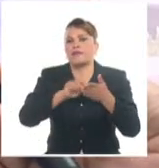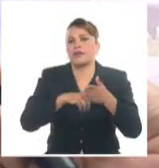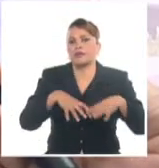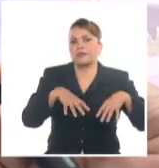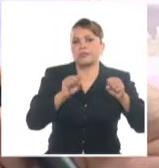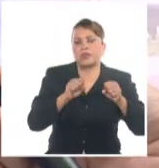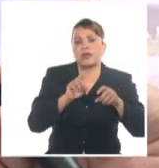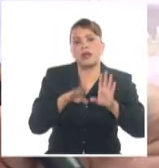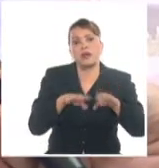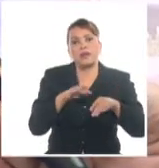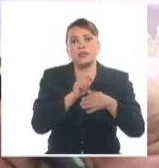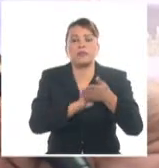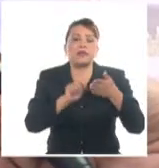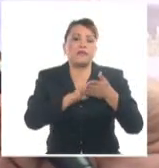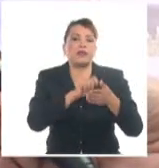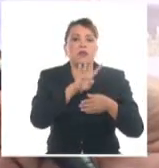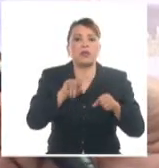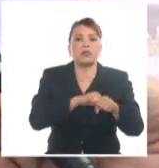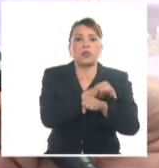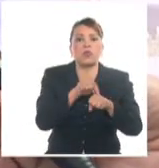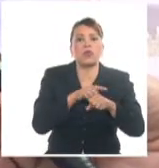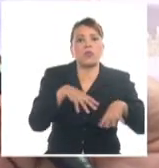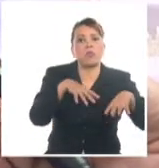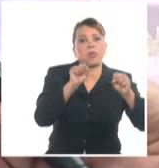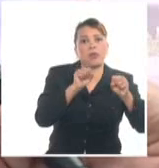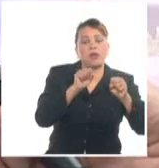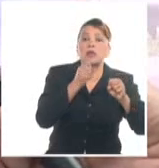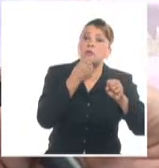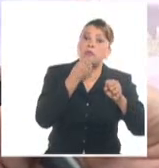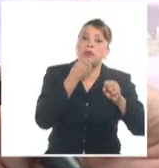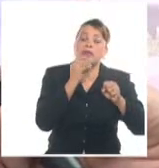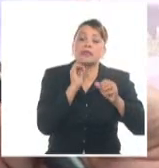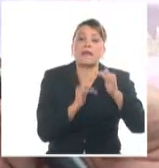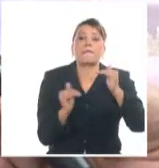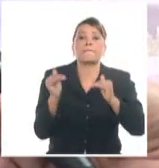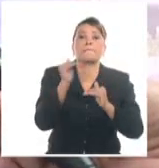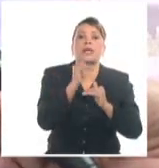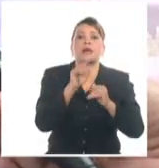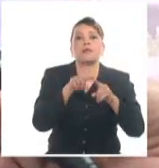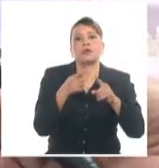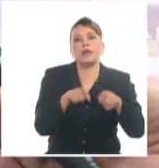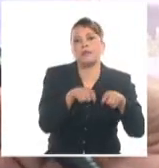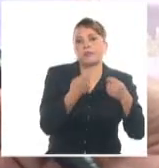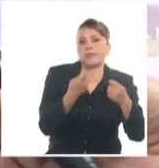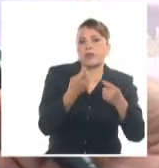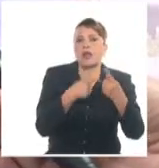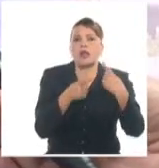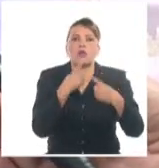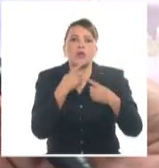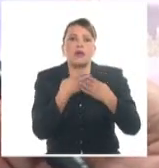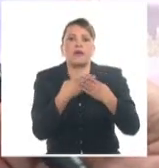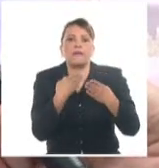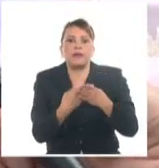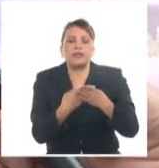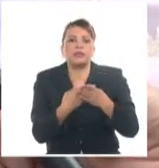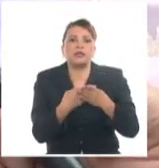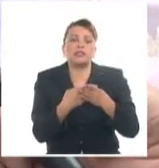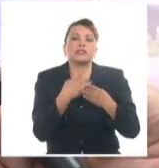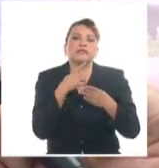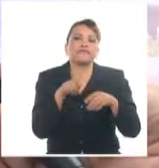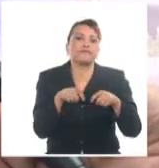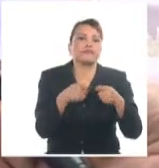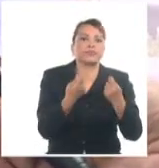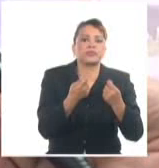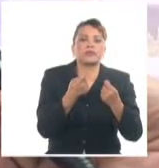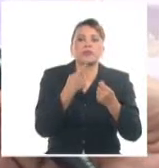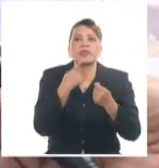se planifican 4 horas de afectación al servicio y es posible que sea un poco más por una indisponibilidad de una unidad térmica o una unidad de generación distribuida